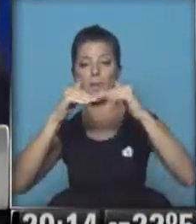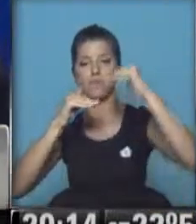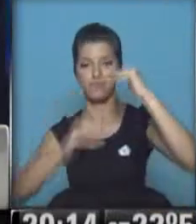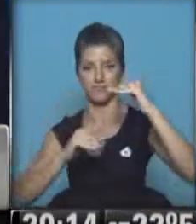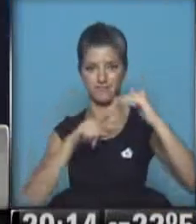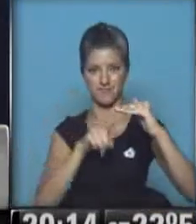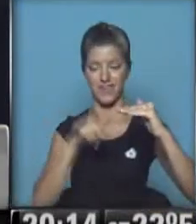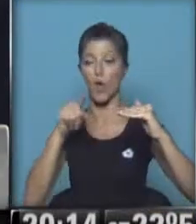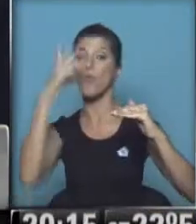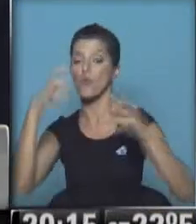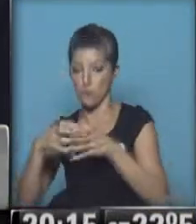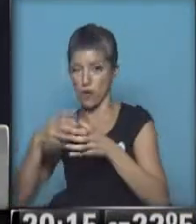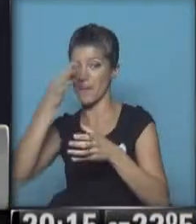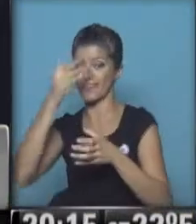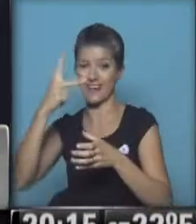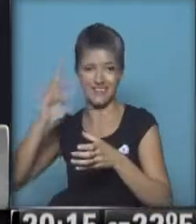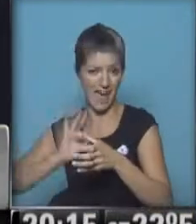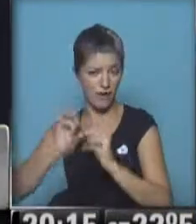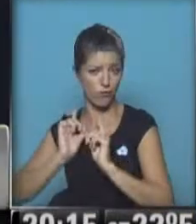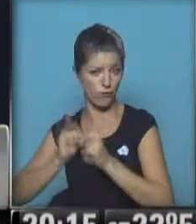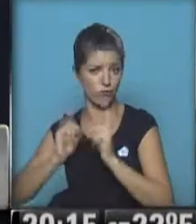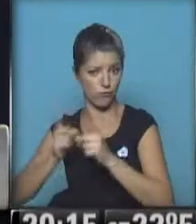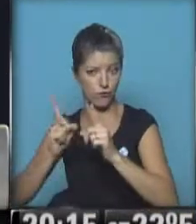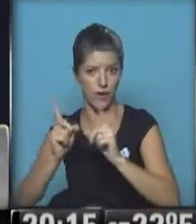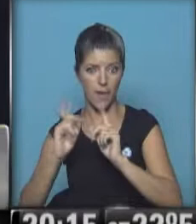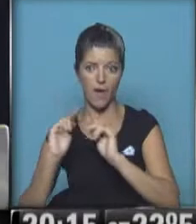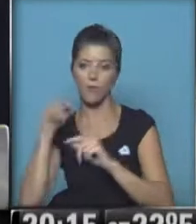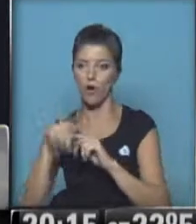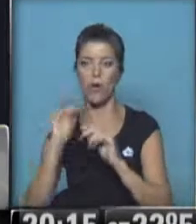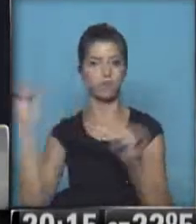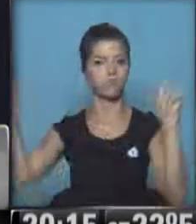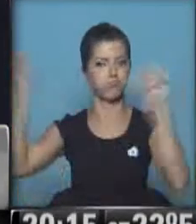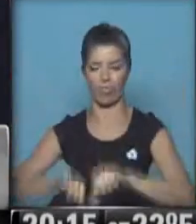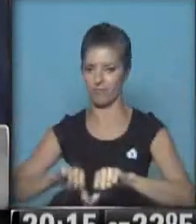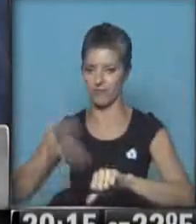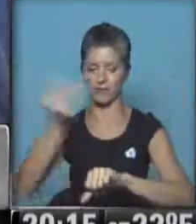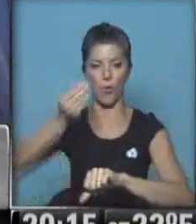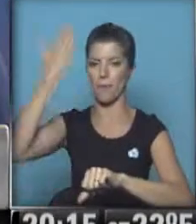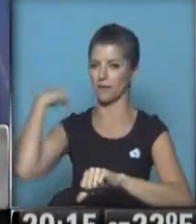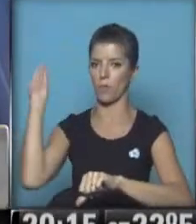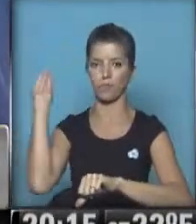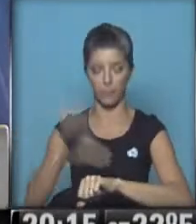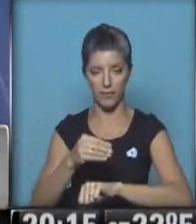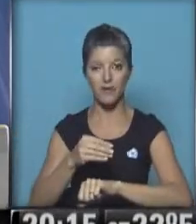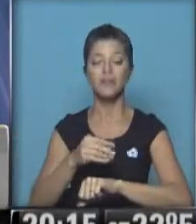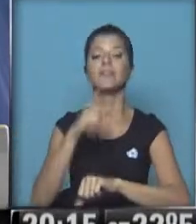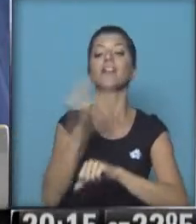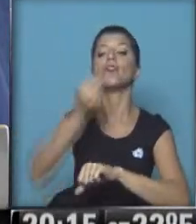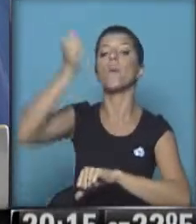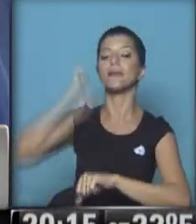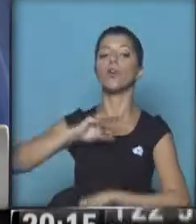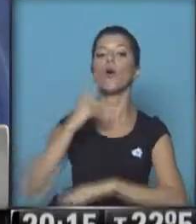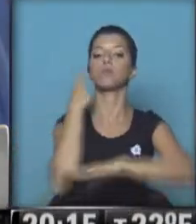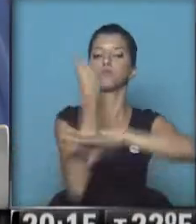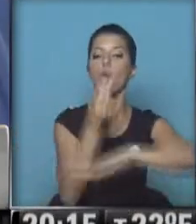poder, después de 23 años, fue desalojado. Donald Ramatar perdió el sábado, juró el nuevo presidente, se llama David Granger,